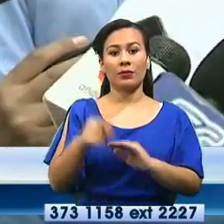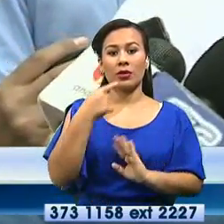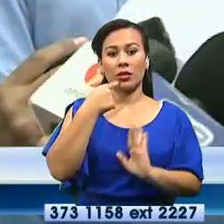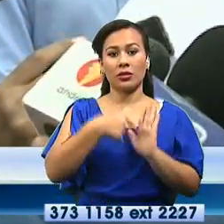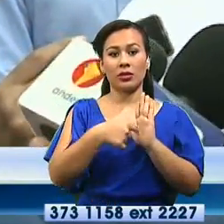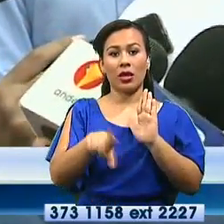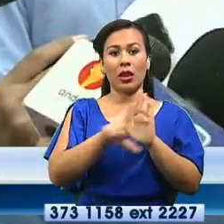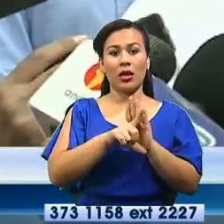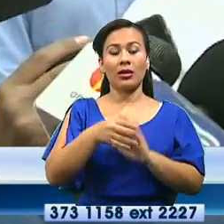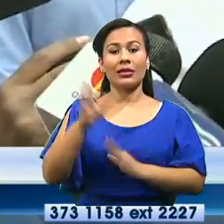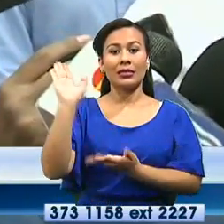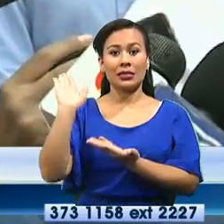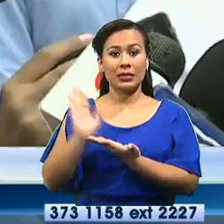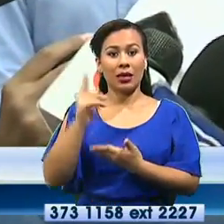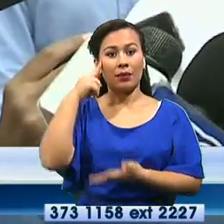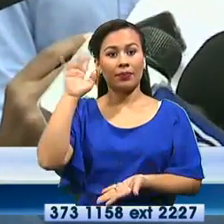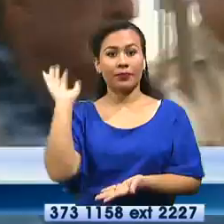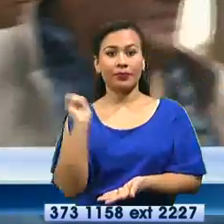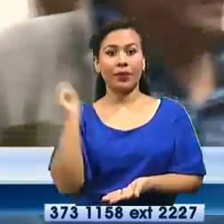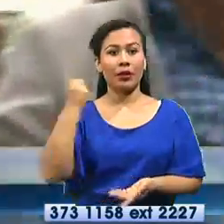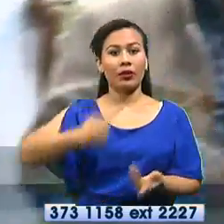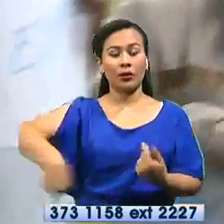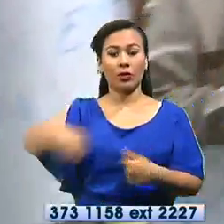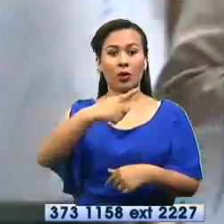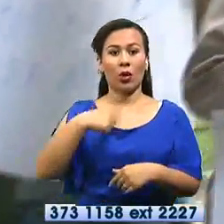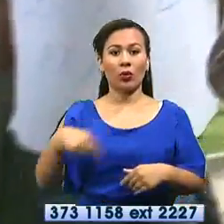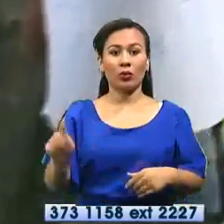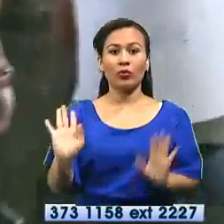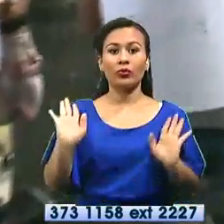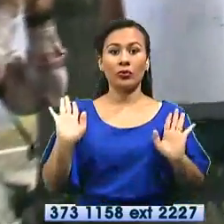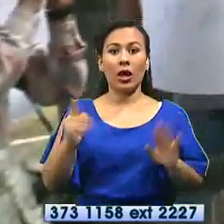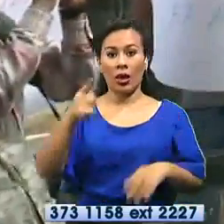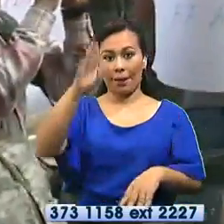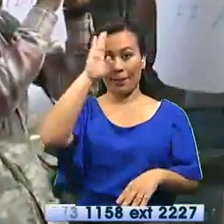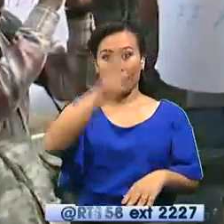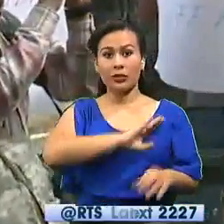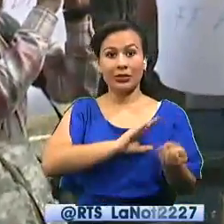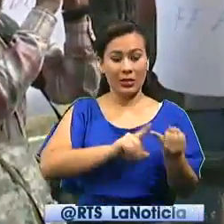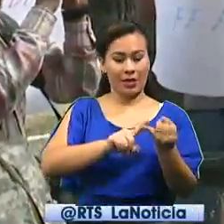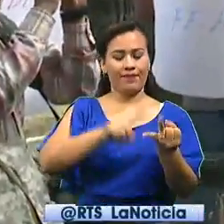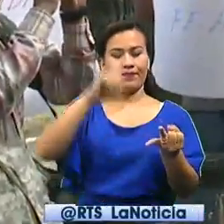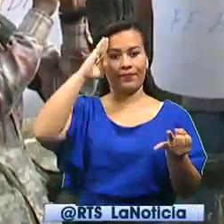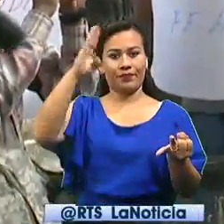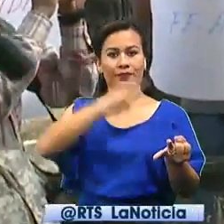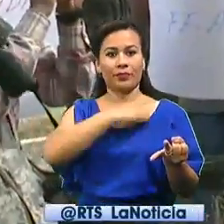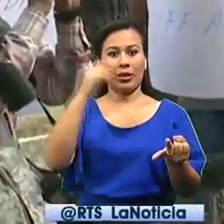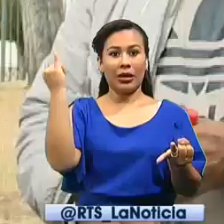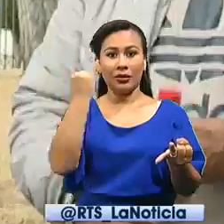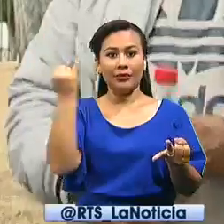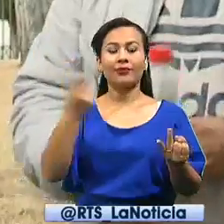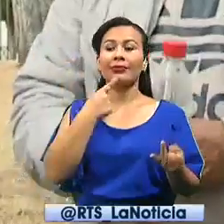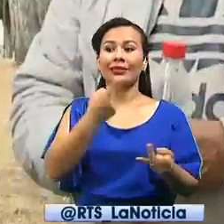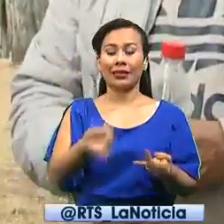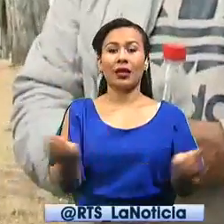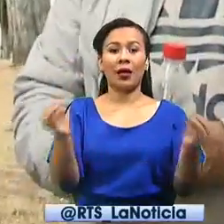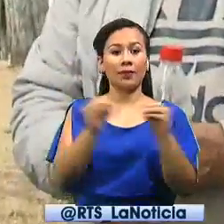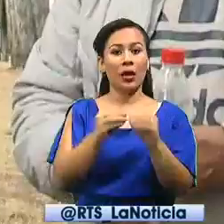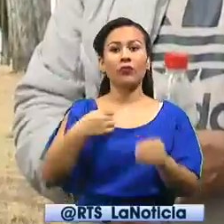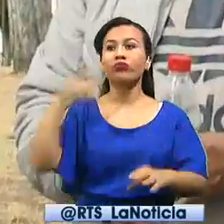para el Seguro Social General. Los militares y policías anuncian que continuarán con sus protestas en todo el país, en